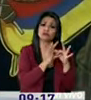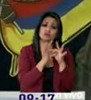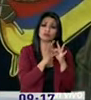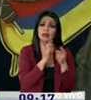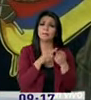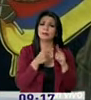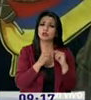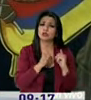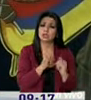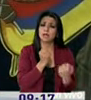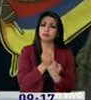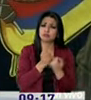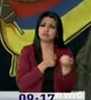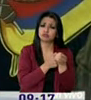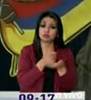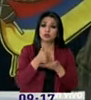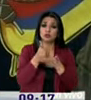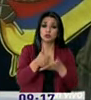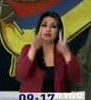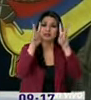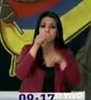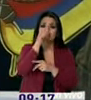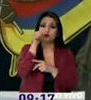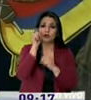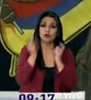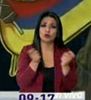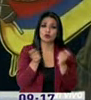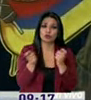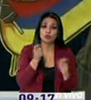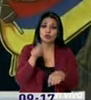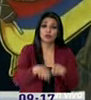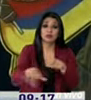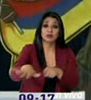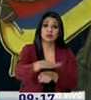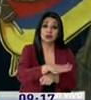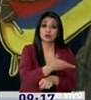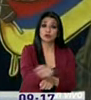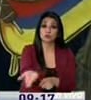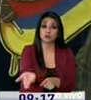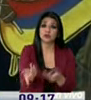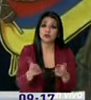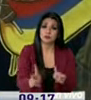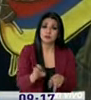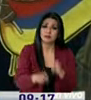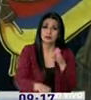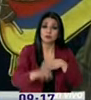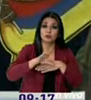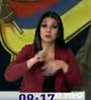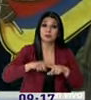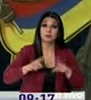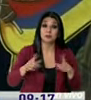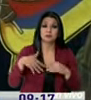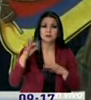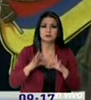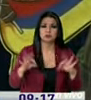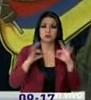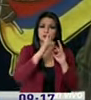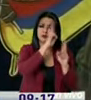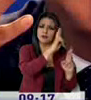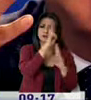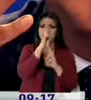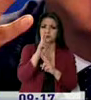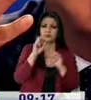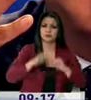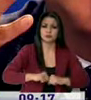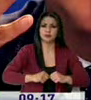cooperando, sigamos ayudándonos en el tema de drogas que tanto daño les hace a ustedes y a nosotros, pero sobre todo, respetémonos